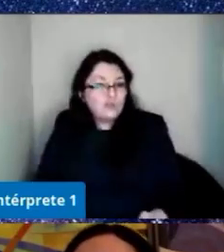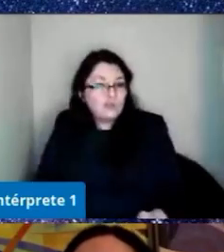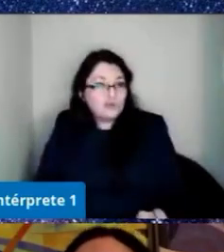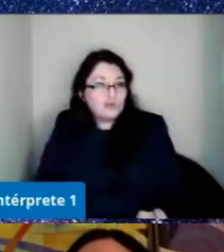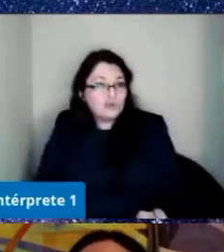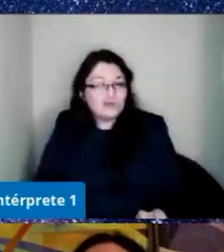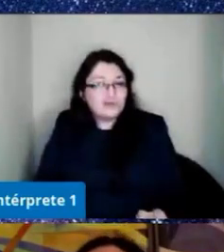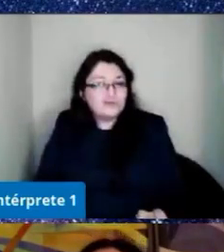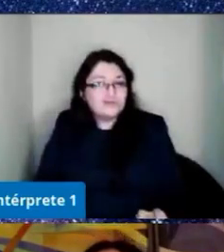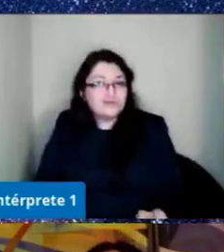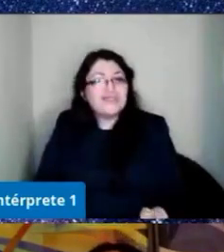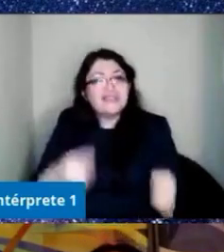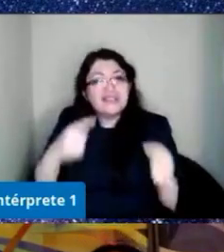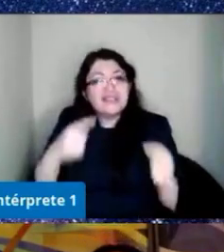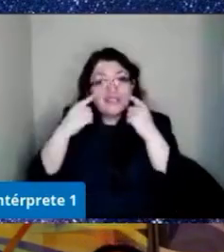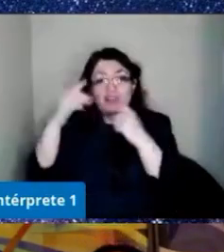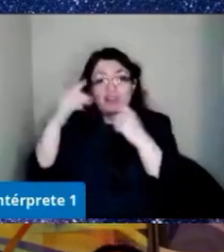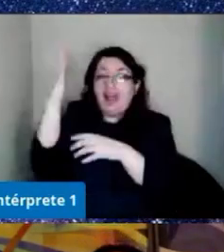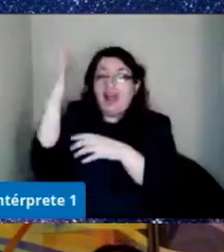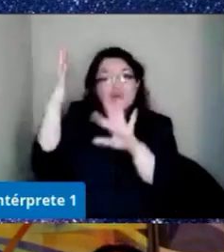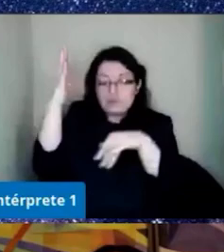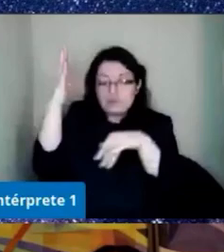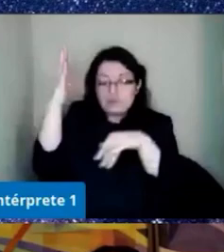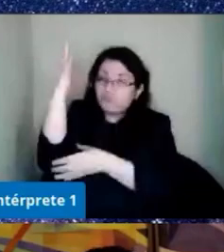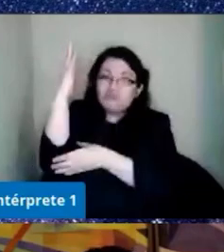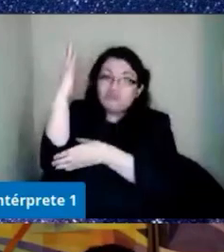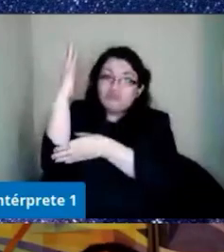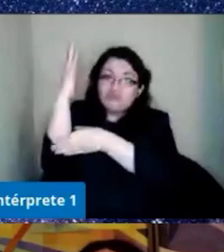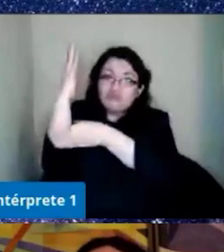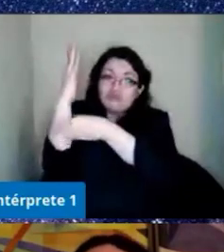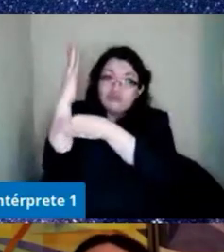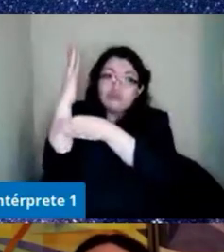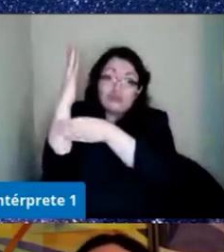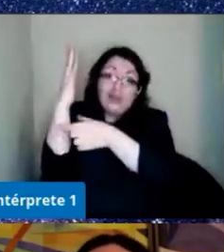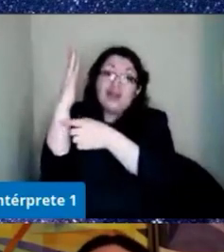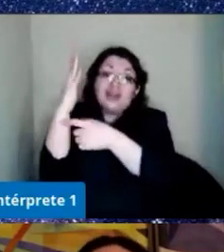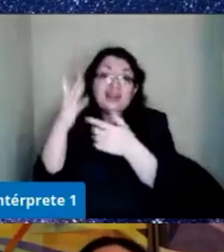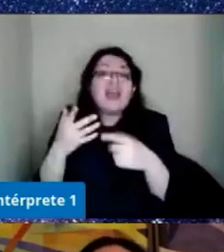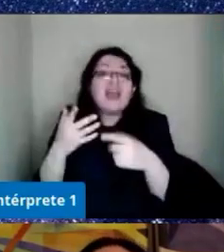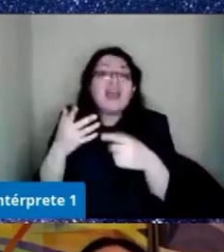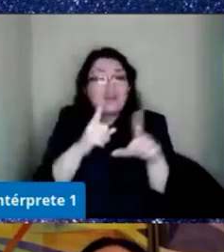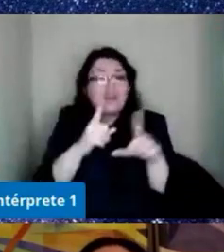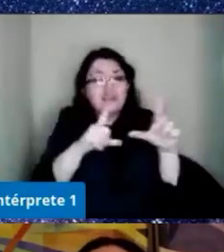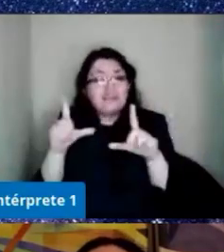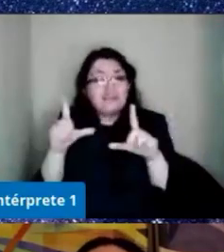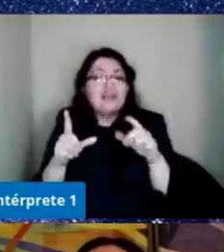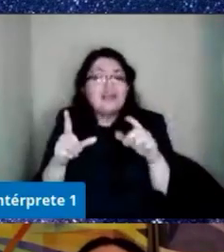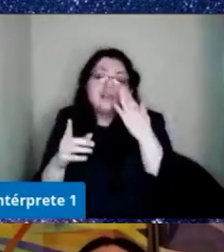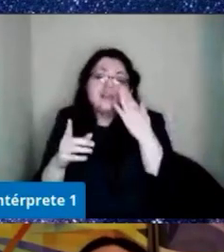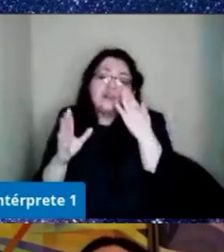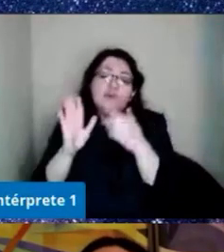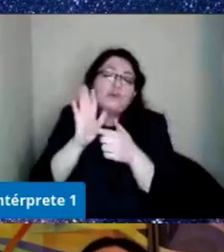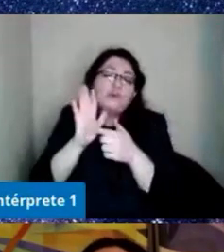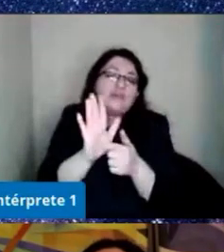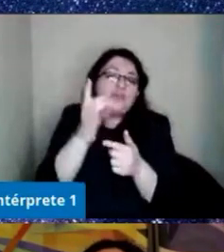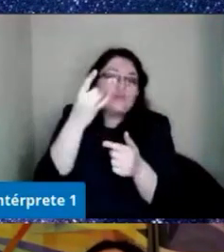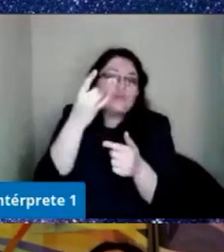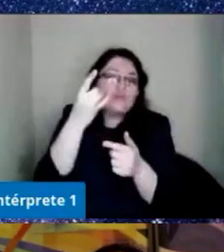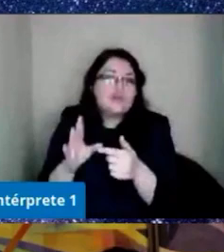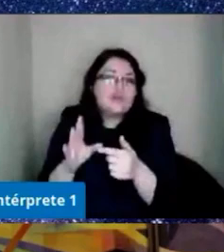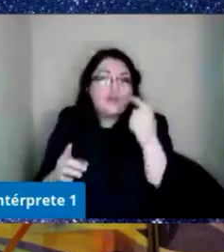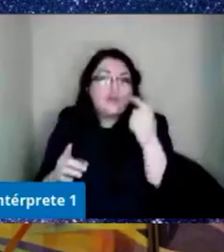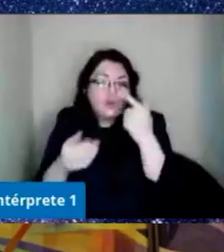este tronco, creciendo en este tronco. Bueno, aquí hay una imagen que les quiero mostrar solamente para que se hagan una idea de los